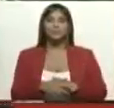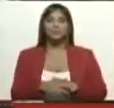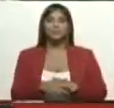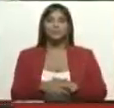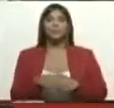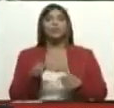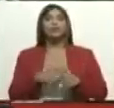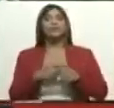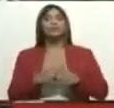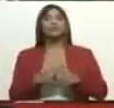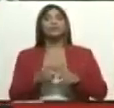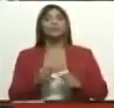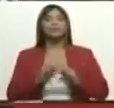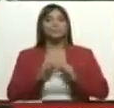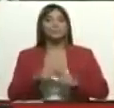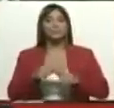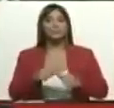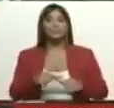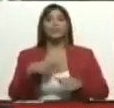Entonces seguía pues Miranda